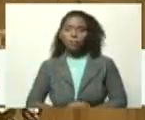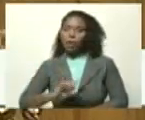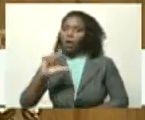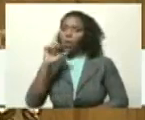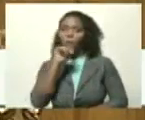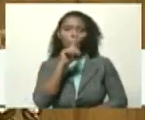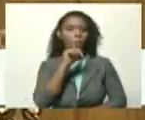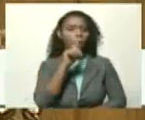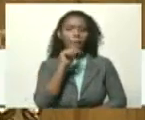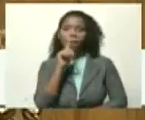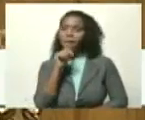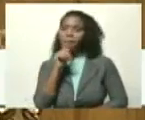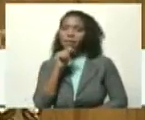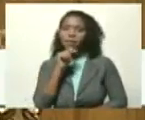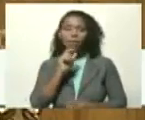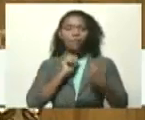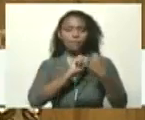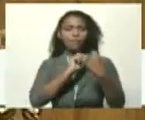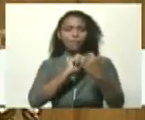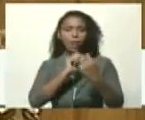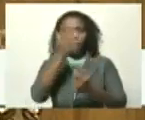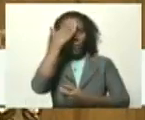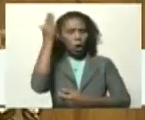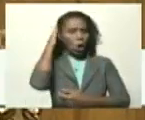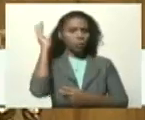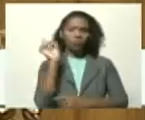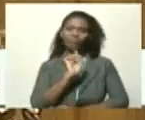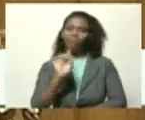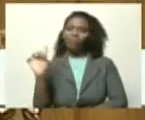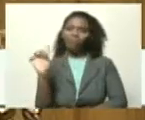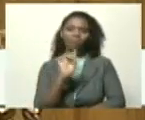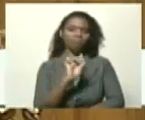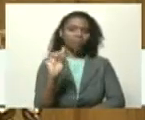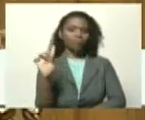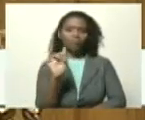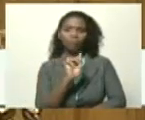hay diálogo con hipocresía.